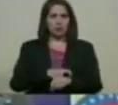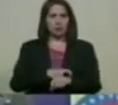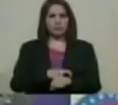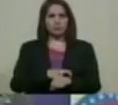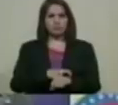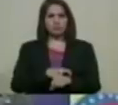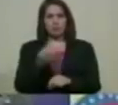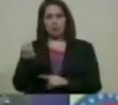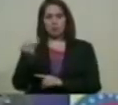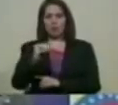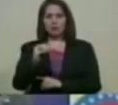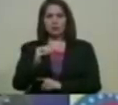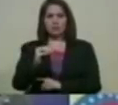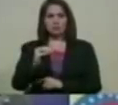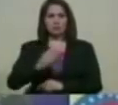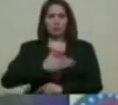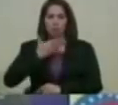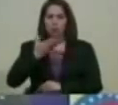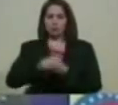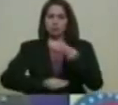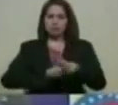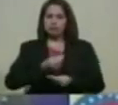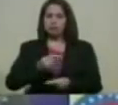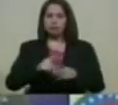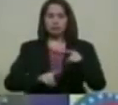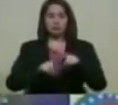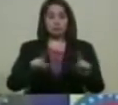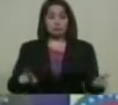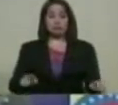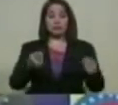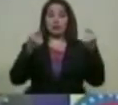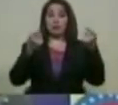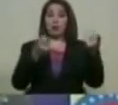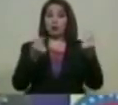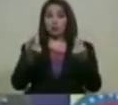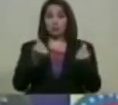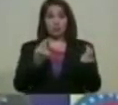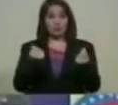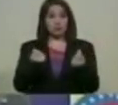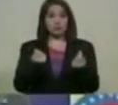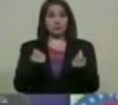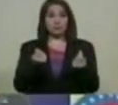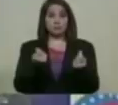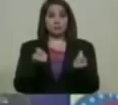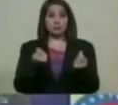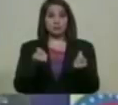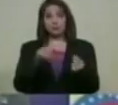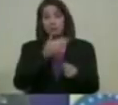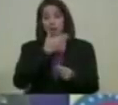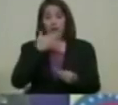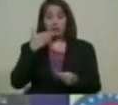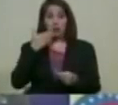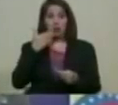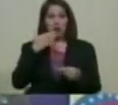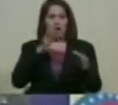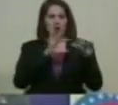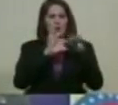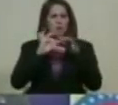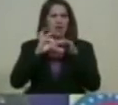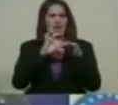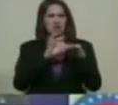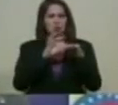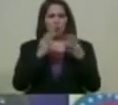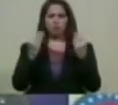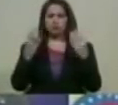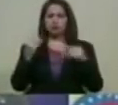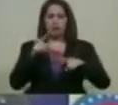de posibilidades para la recuperación económica. La recuperación económica vendrá de la combinación de un conjunto de